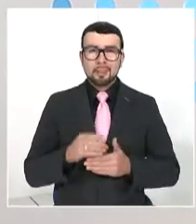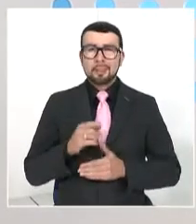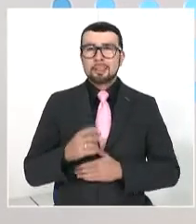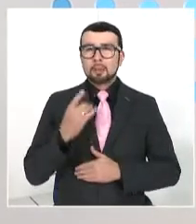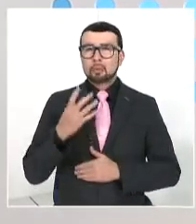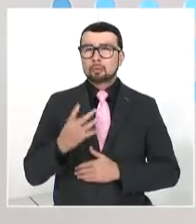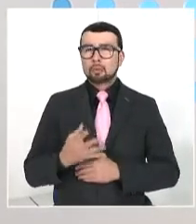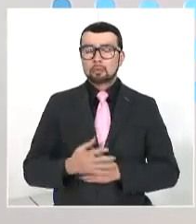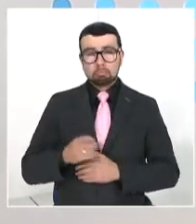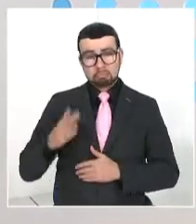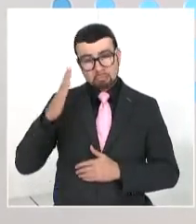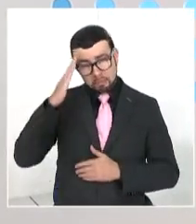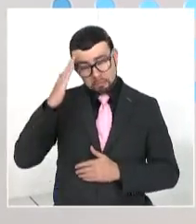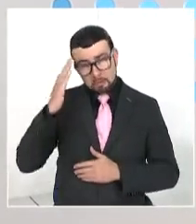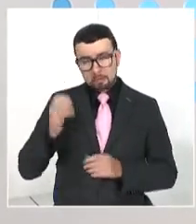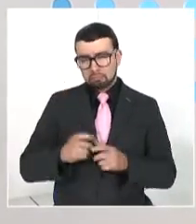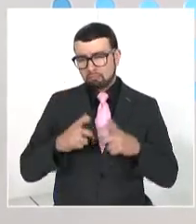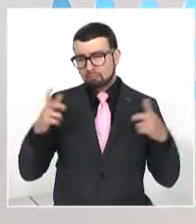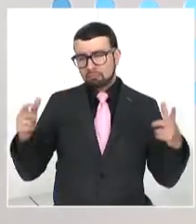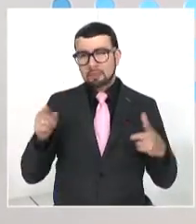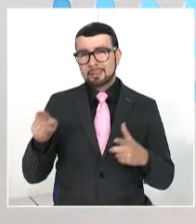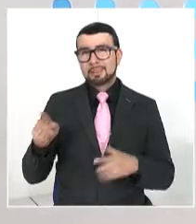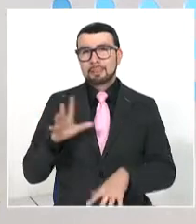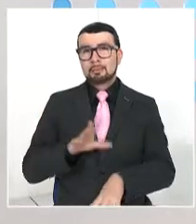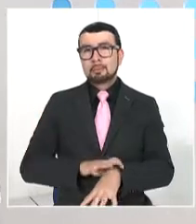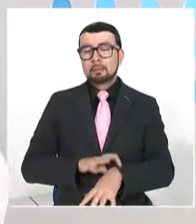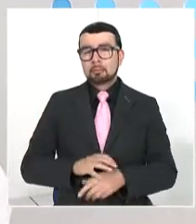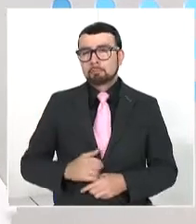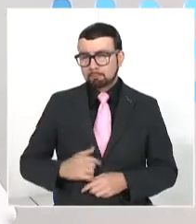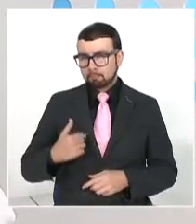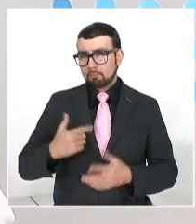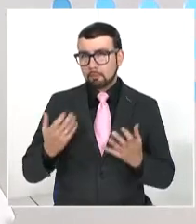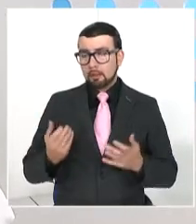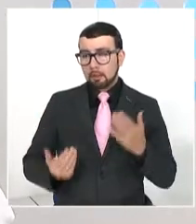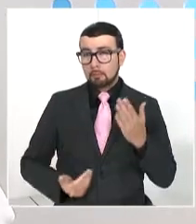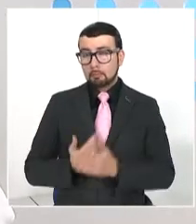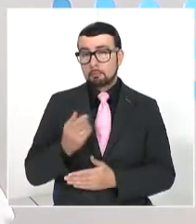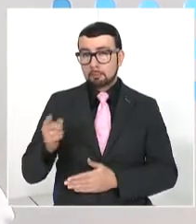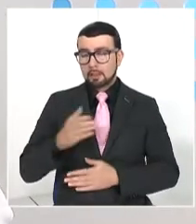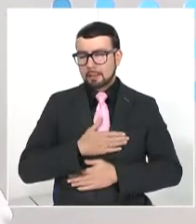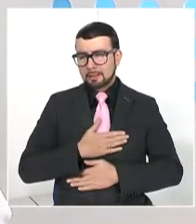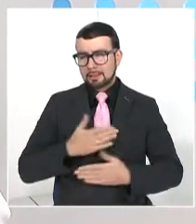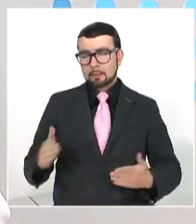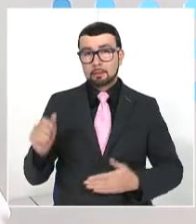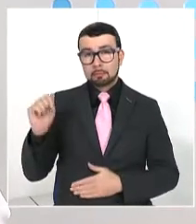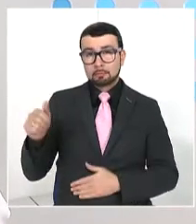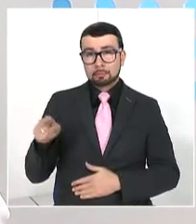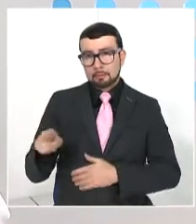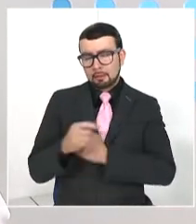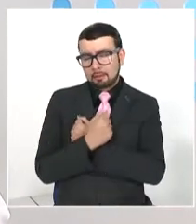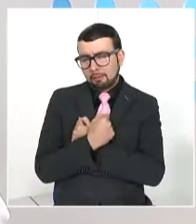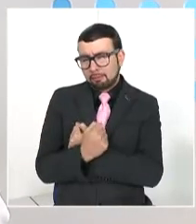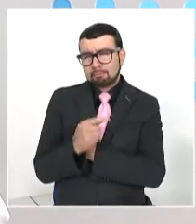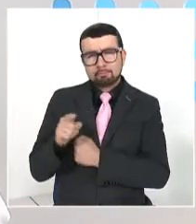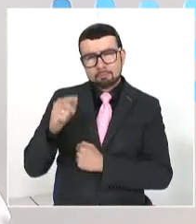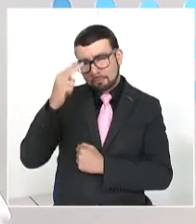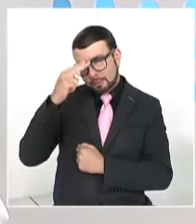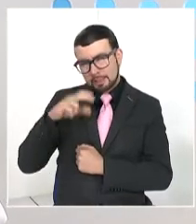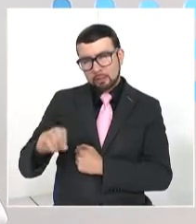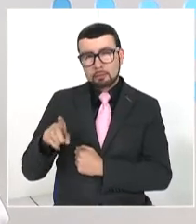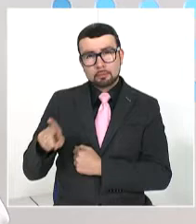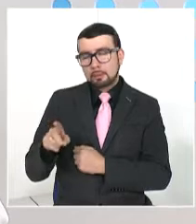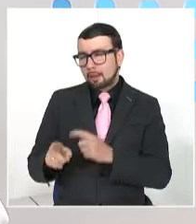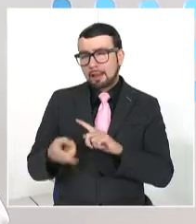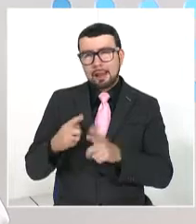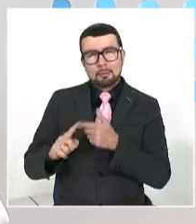amplia que es la medicina. Y yo quiero empezar hoy saludando con todo mi amor a mi hijo, que ha sido mi compañero y mi